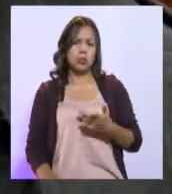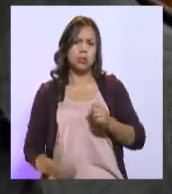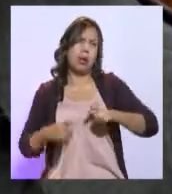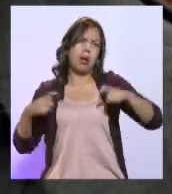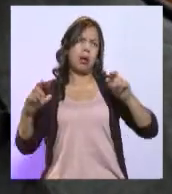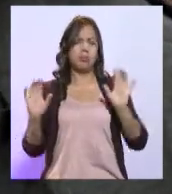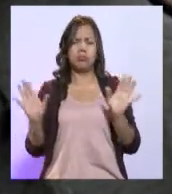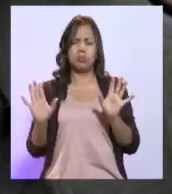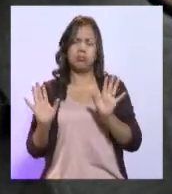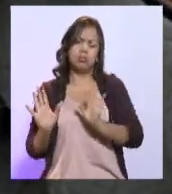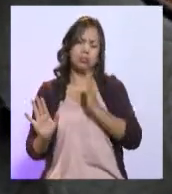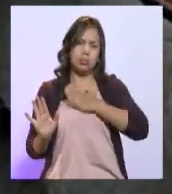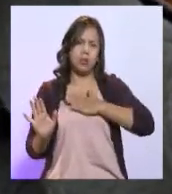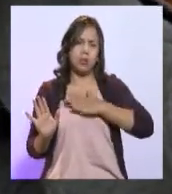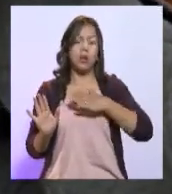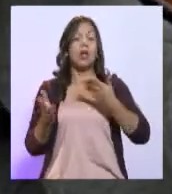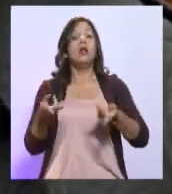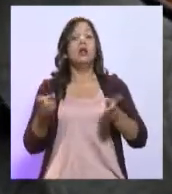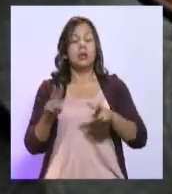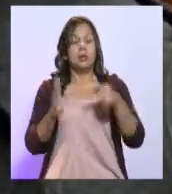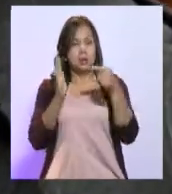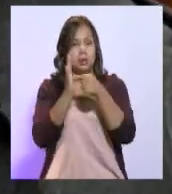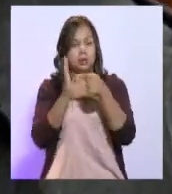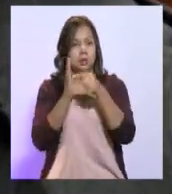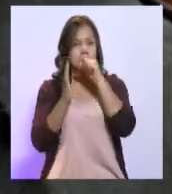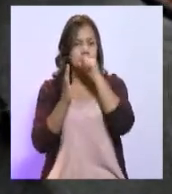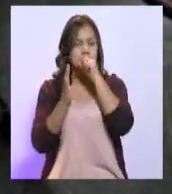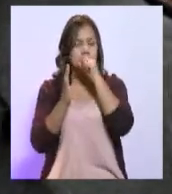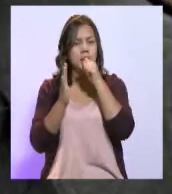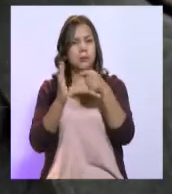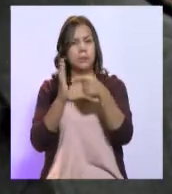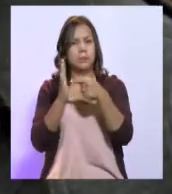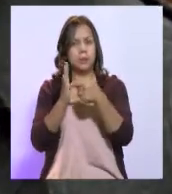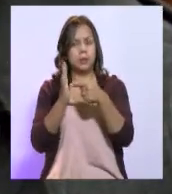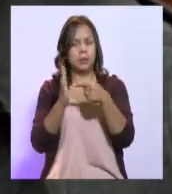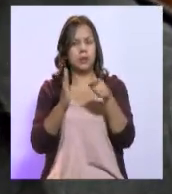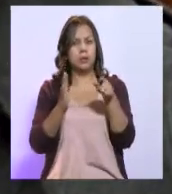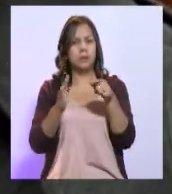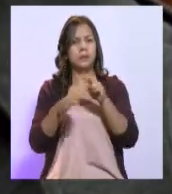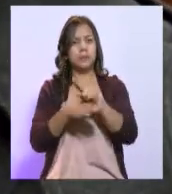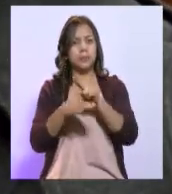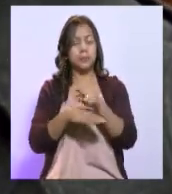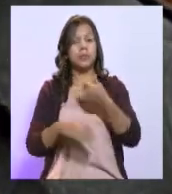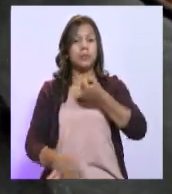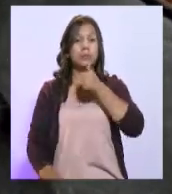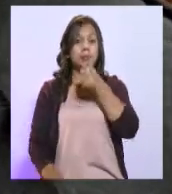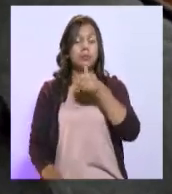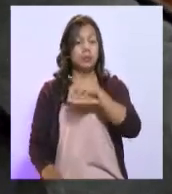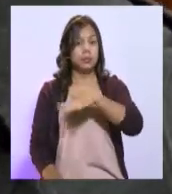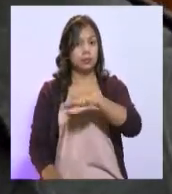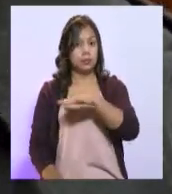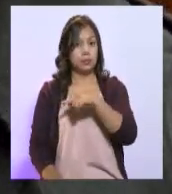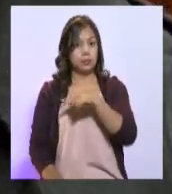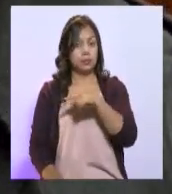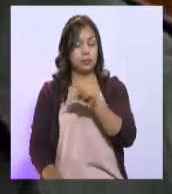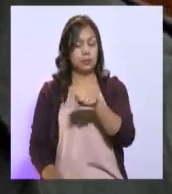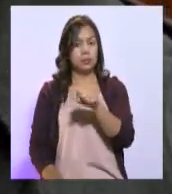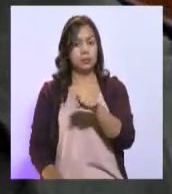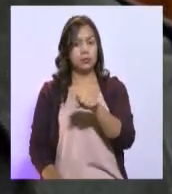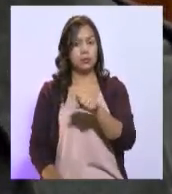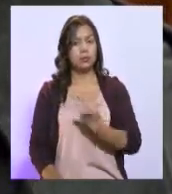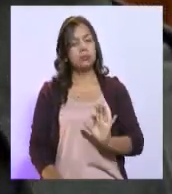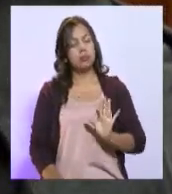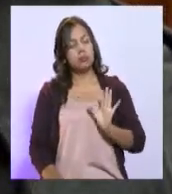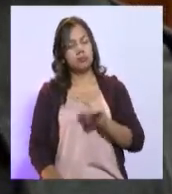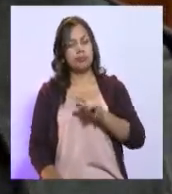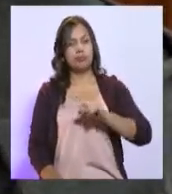revisen las tasas de impuestos que deban por el uso del agua. Entonces, realmente creemos que ese aporte